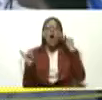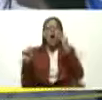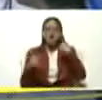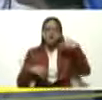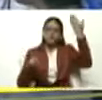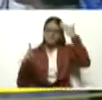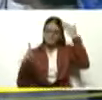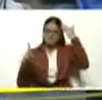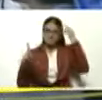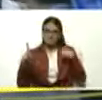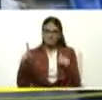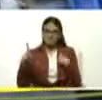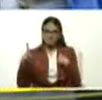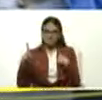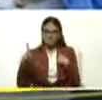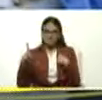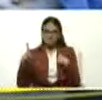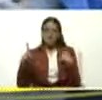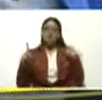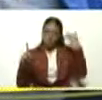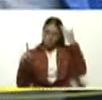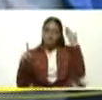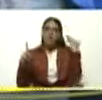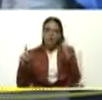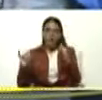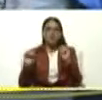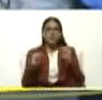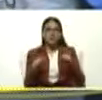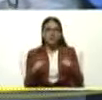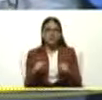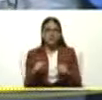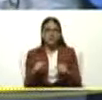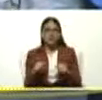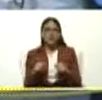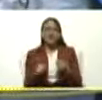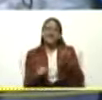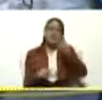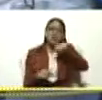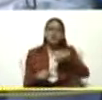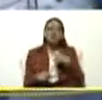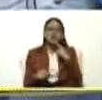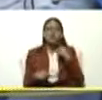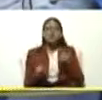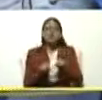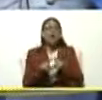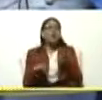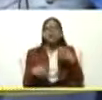El arquitecto perfecto. Así es. Y es incomprensible su poder.